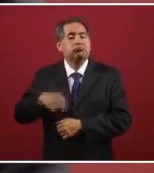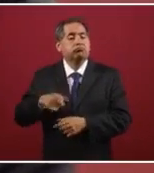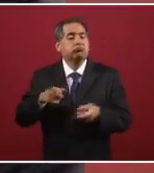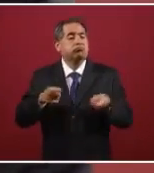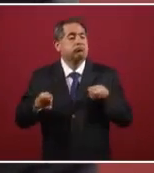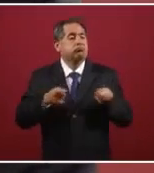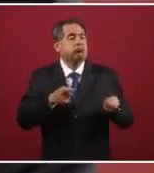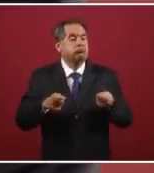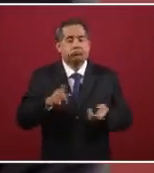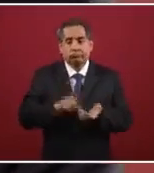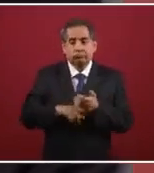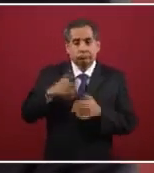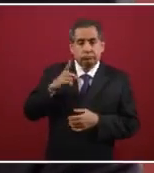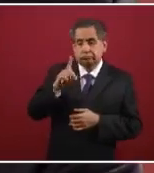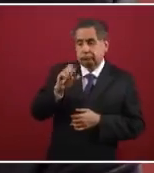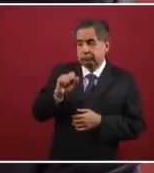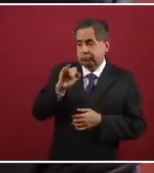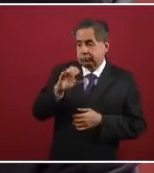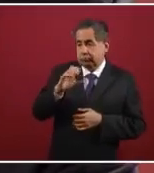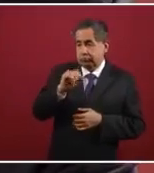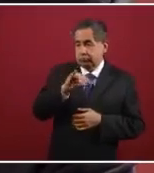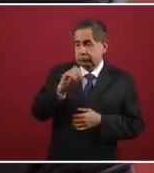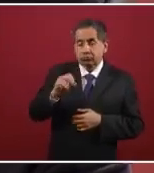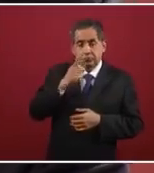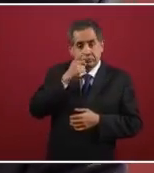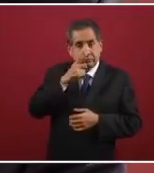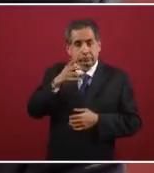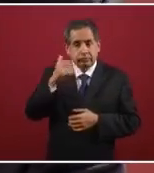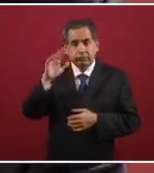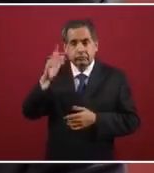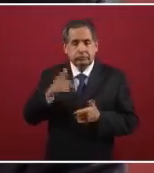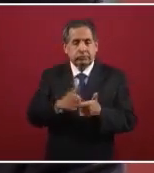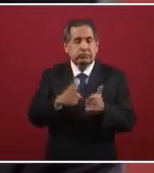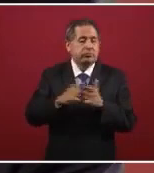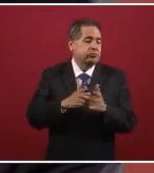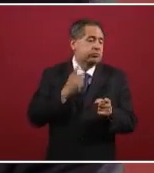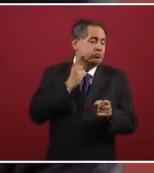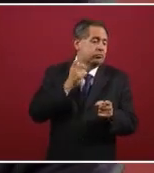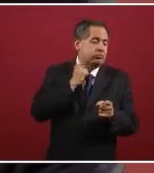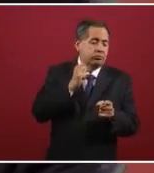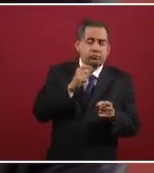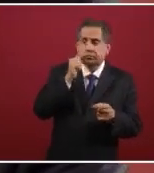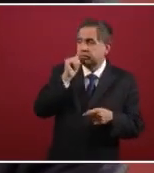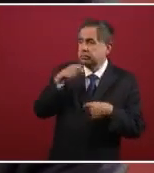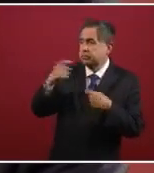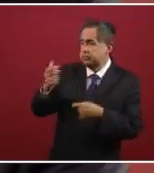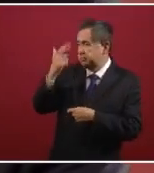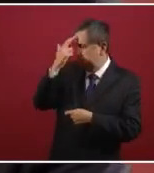Don Daniel Cosío Villegas decía de que los legisladores en el Porfiriato le daban la razón